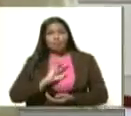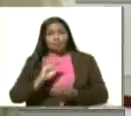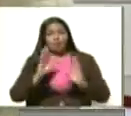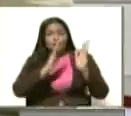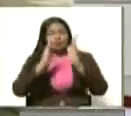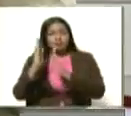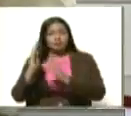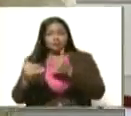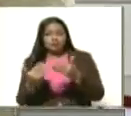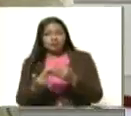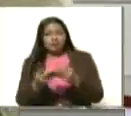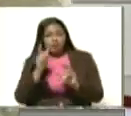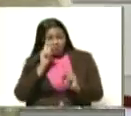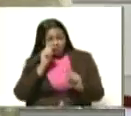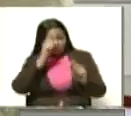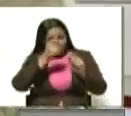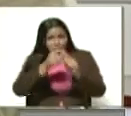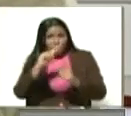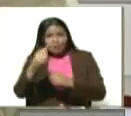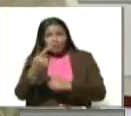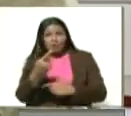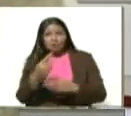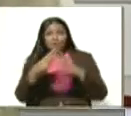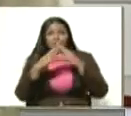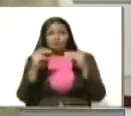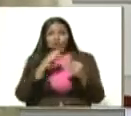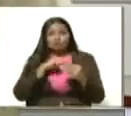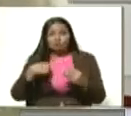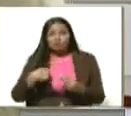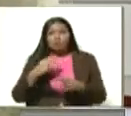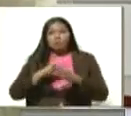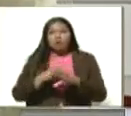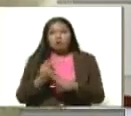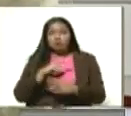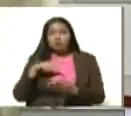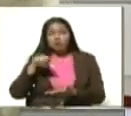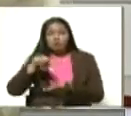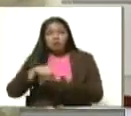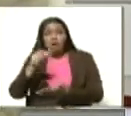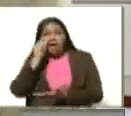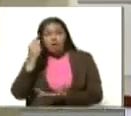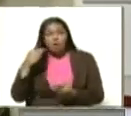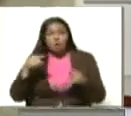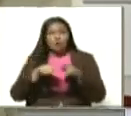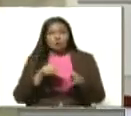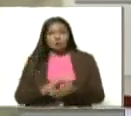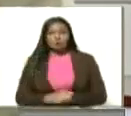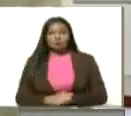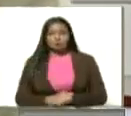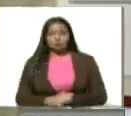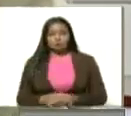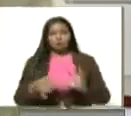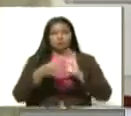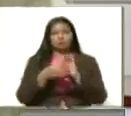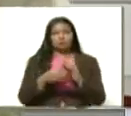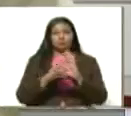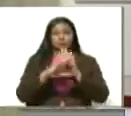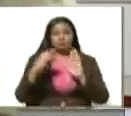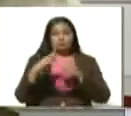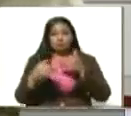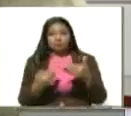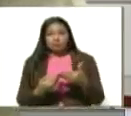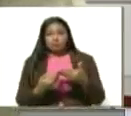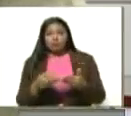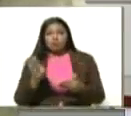organizándonos, reconociéndonos primero que nada que somos ciudadanas y ciudadanos, sujetas y sujetos de derecho.